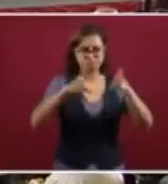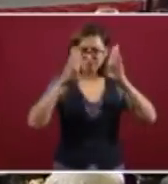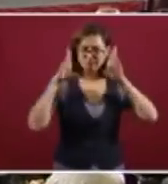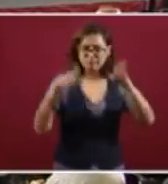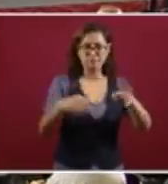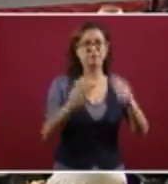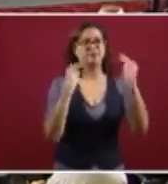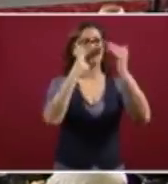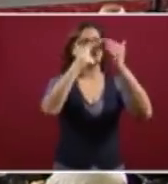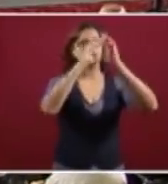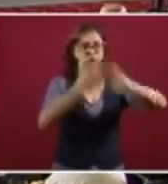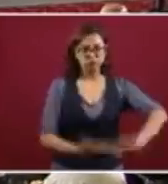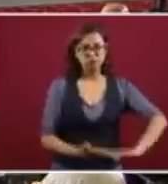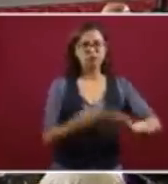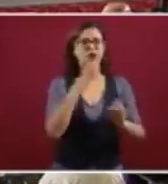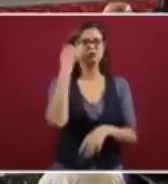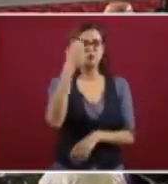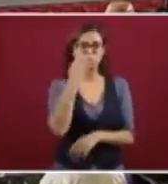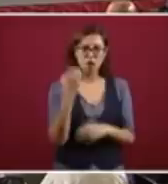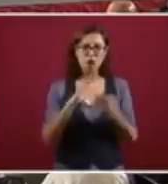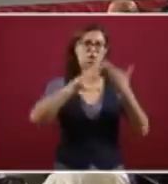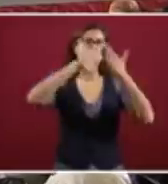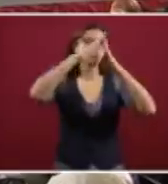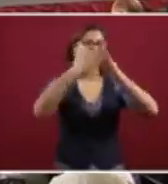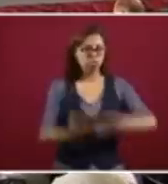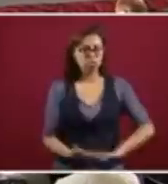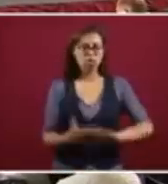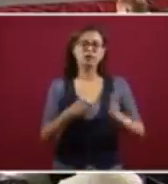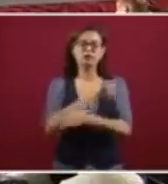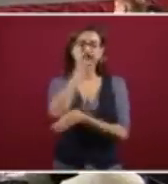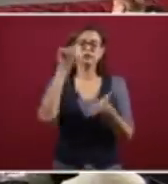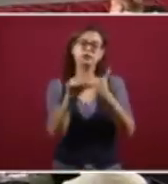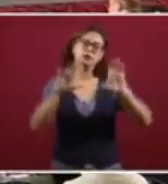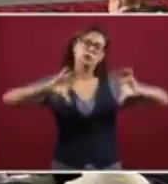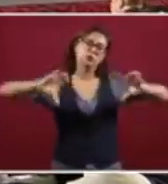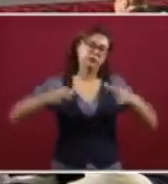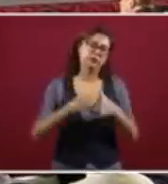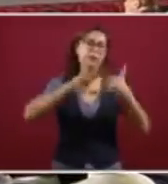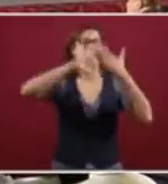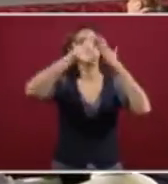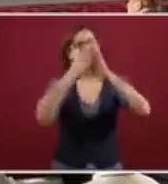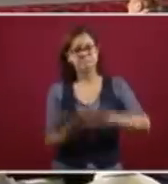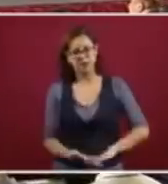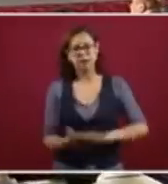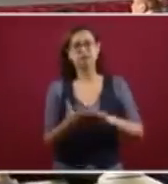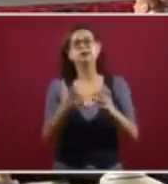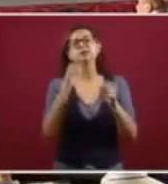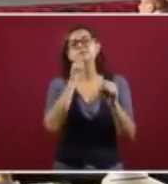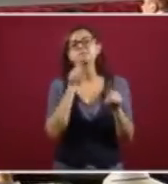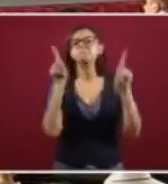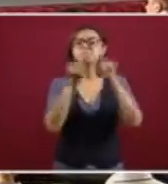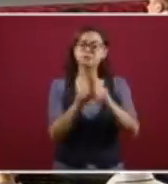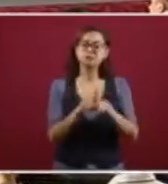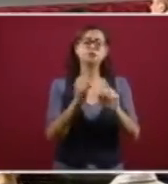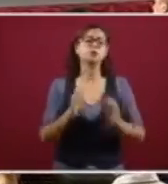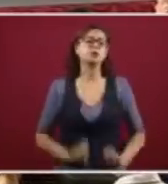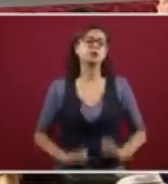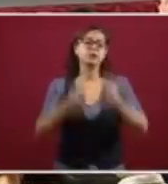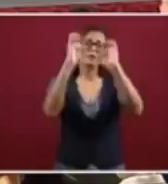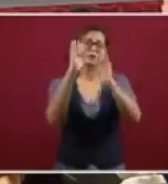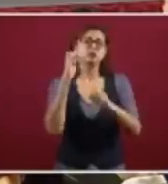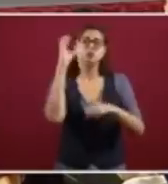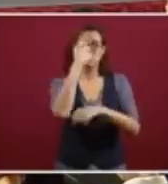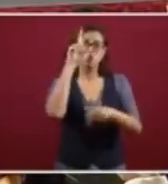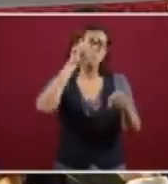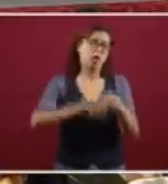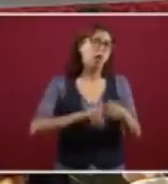total, escuelas daño total, centros comunitarios daño total, inmuebles de patrimonio cultural también con daño total, y